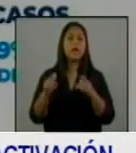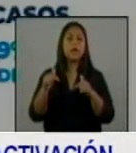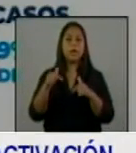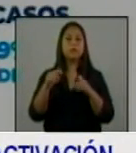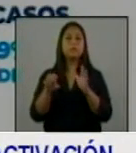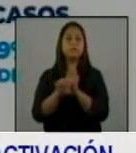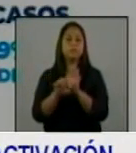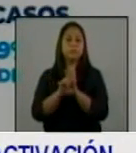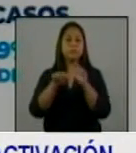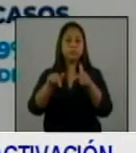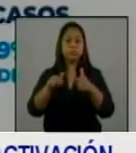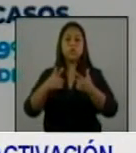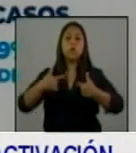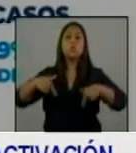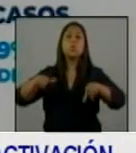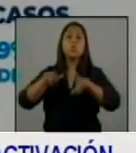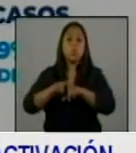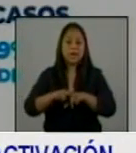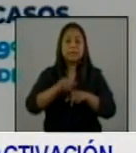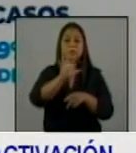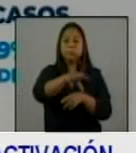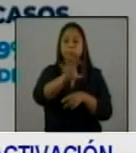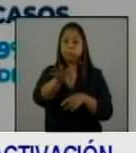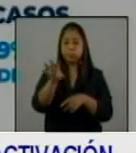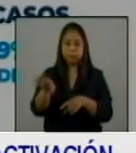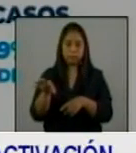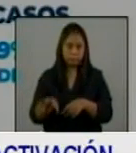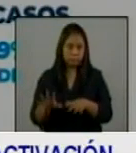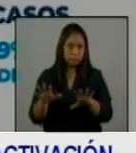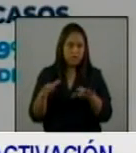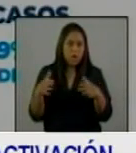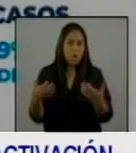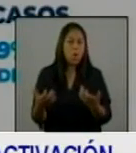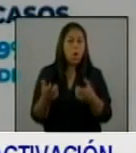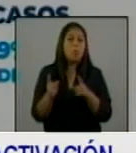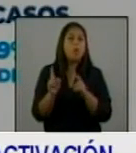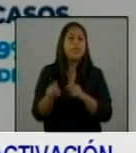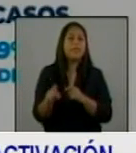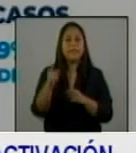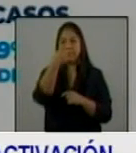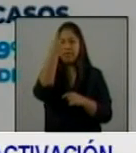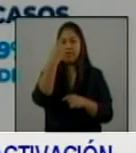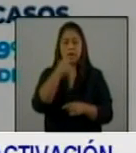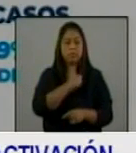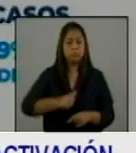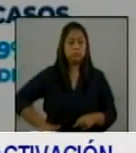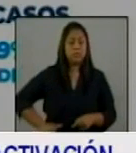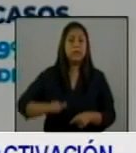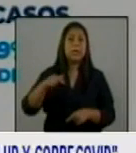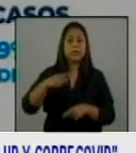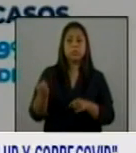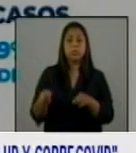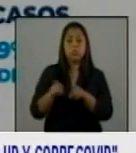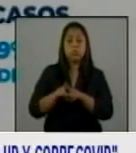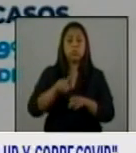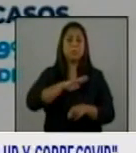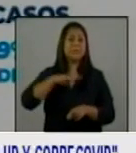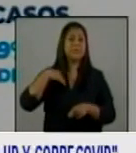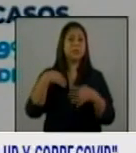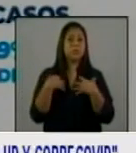ejemplo, el número de fallecidos de ayer puede variar en unos 4 o 5 días si se constata que